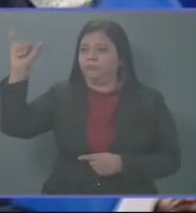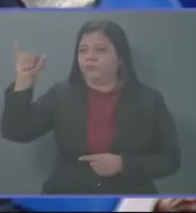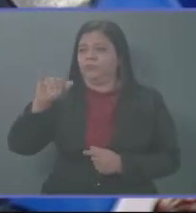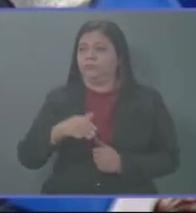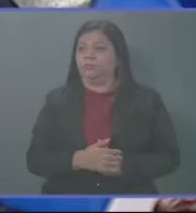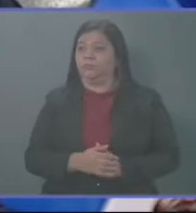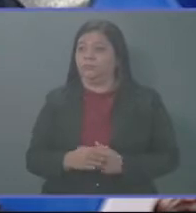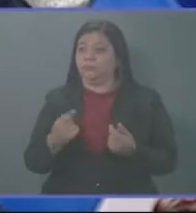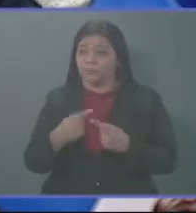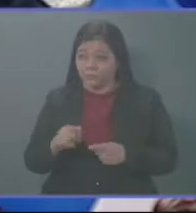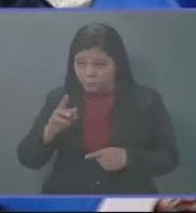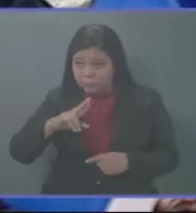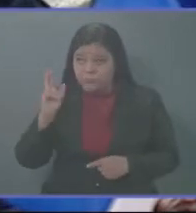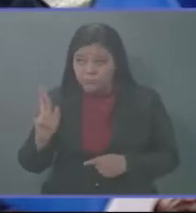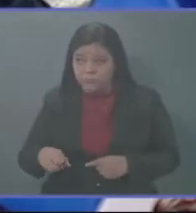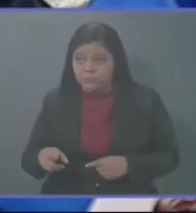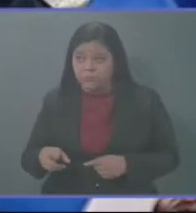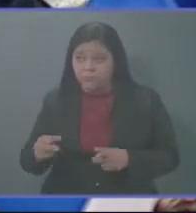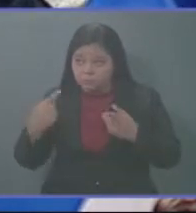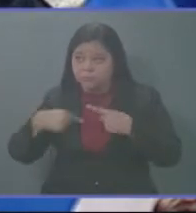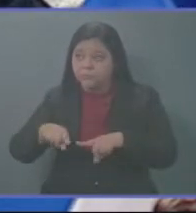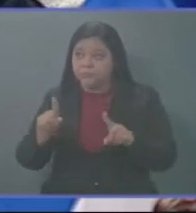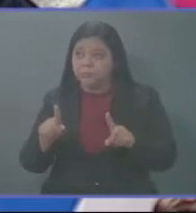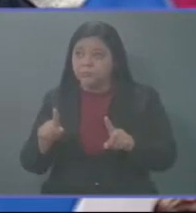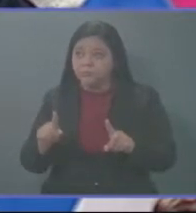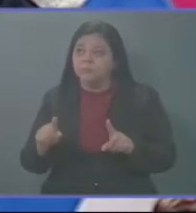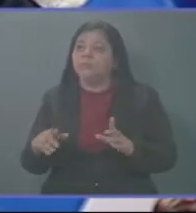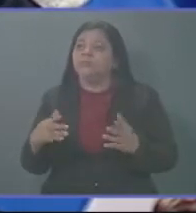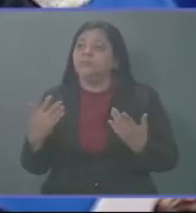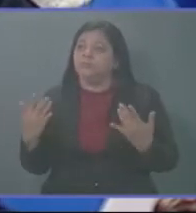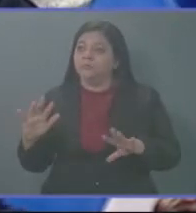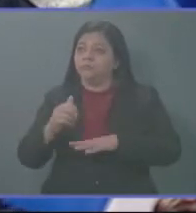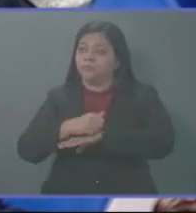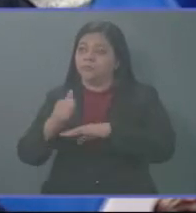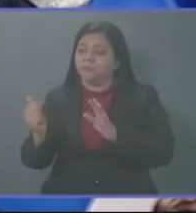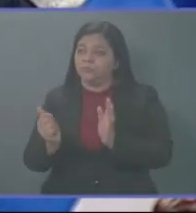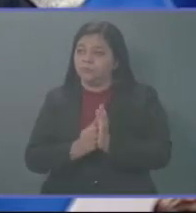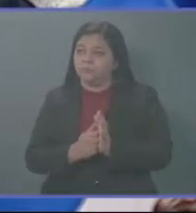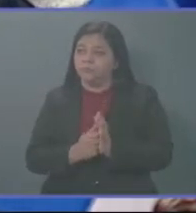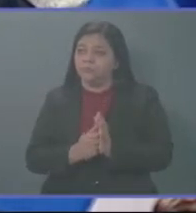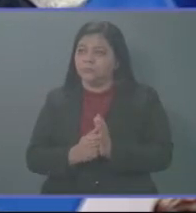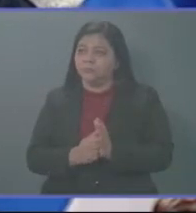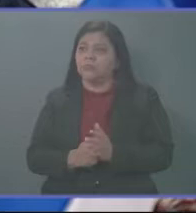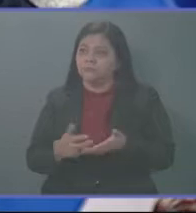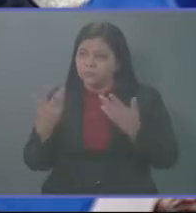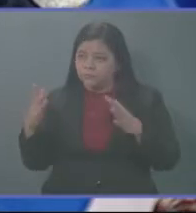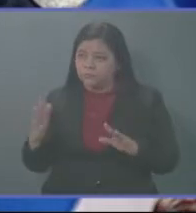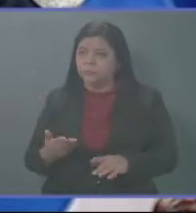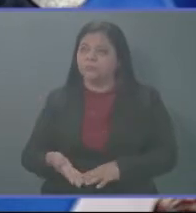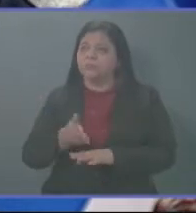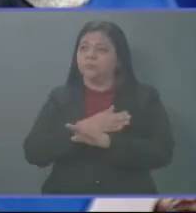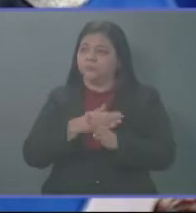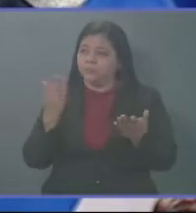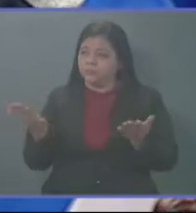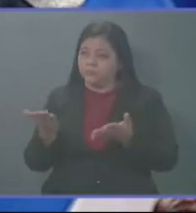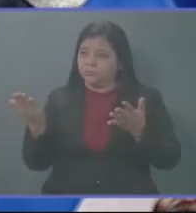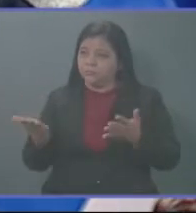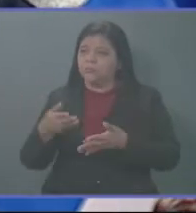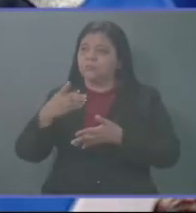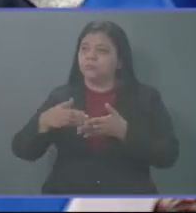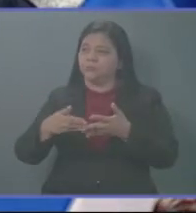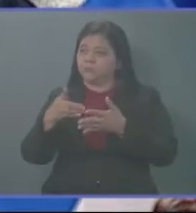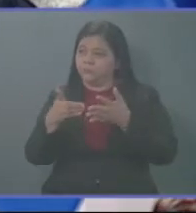Y lo que sigue siendo una realidad es que esta Asamblea Legislativa emitió un decreto